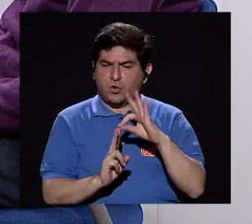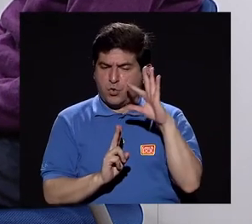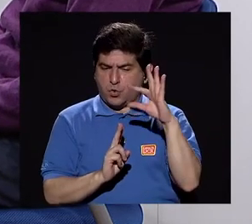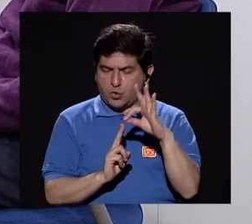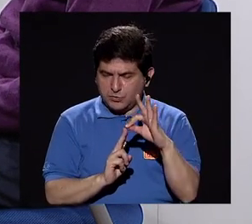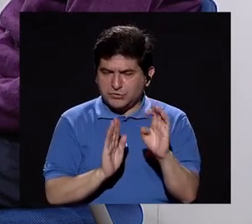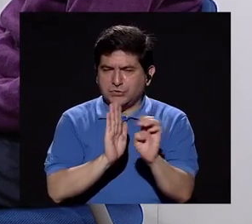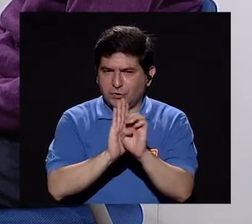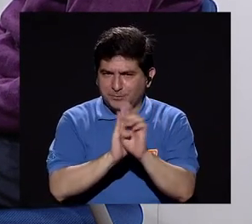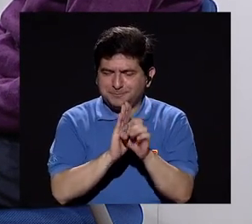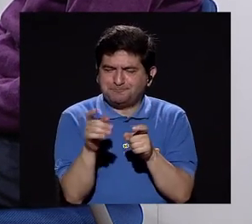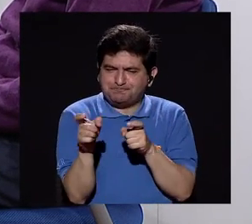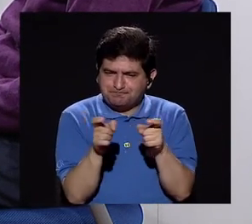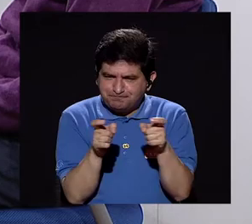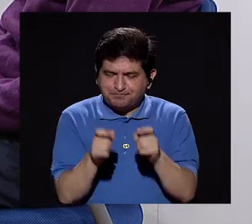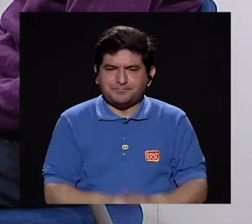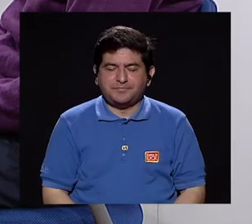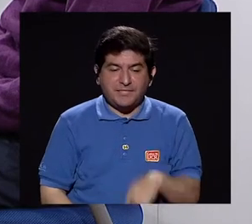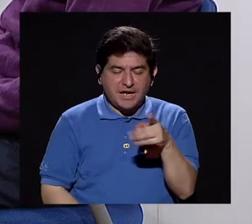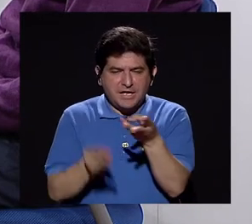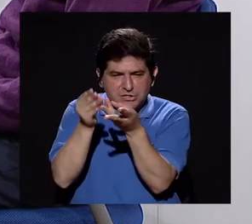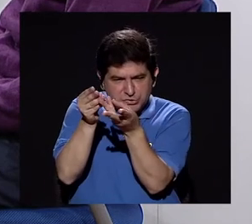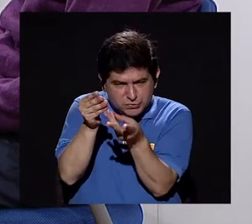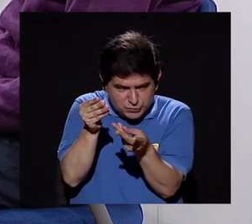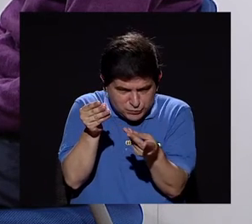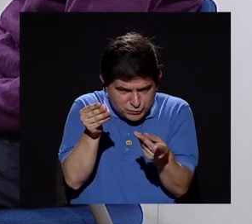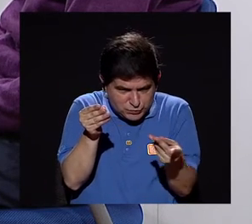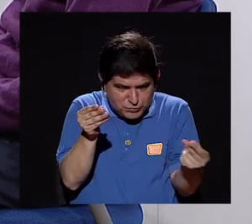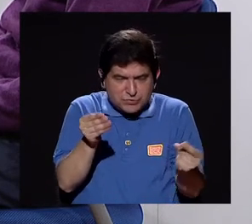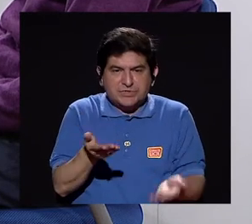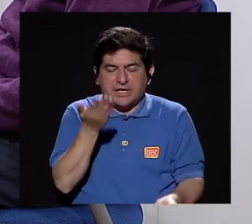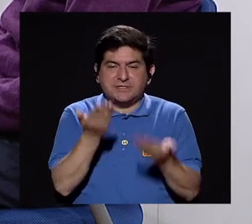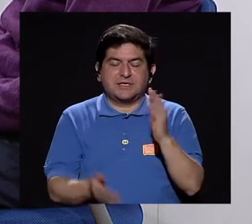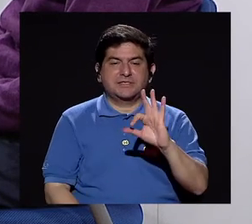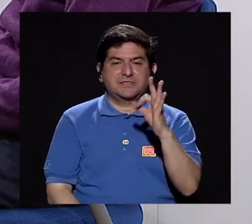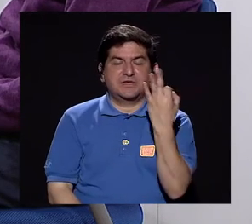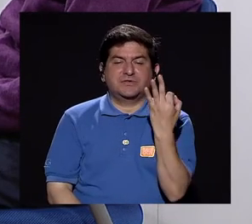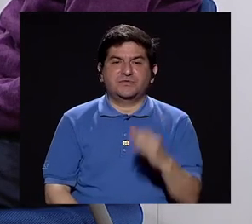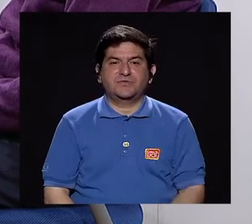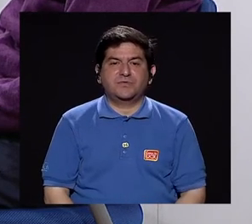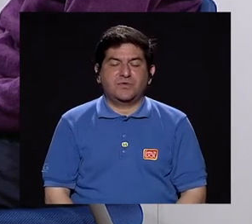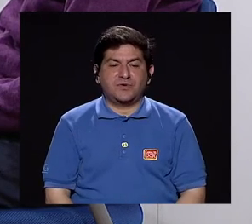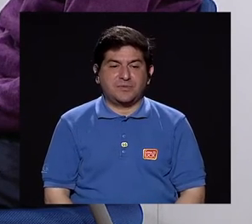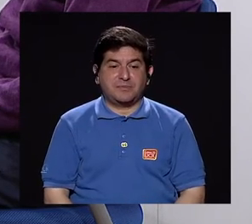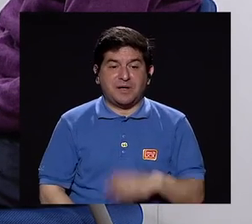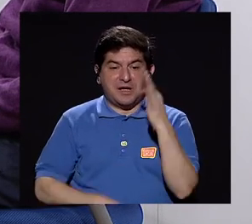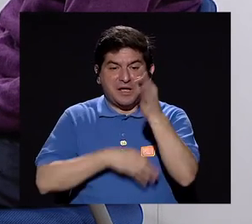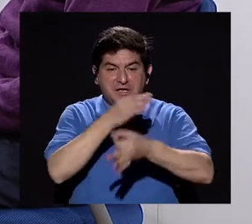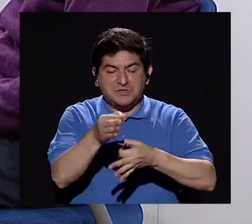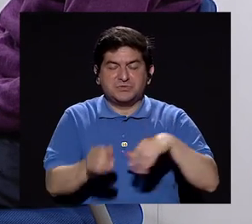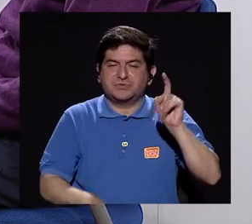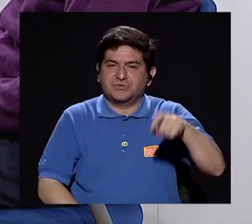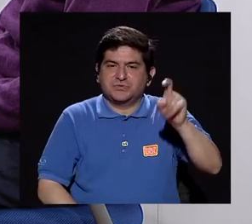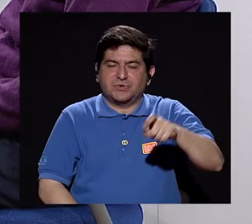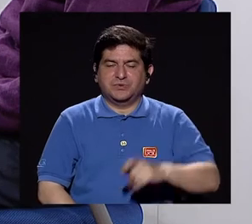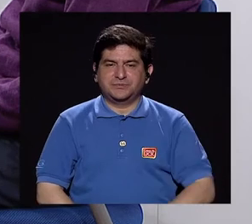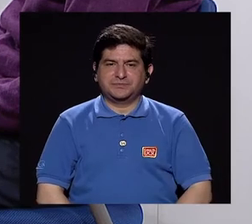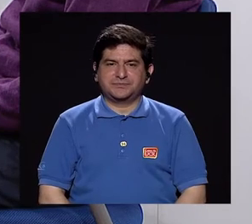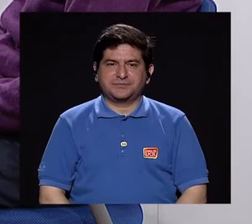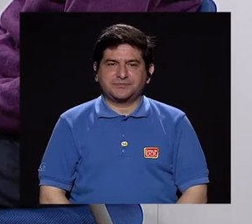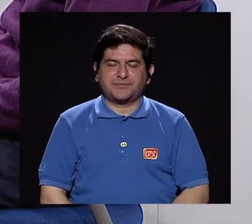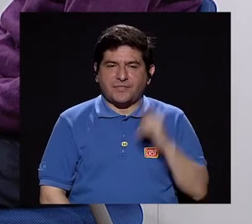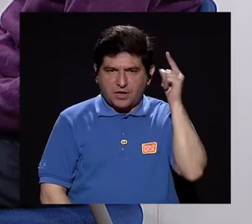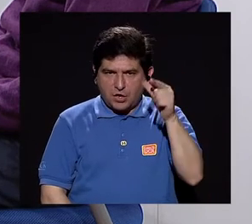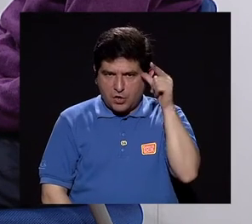entonces una opción justamente es manejar los lixiviados como una fuente para para suplir esas necesidades